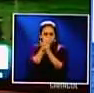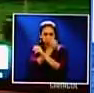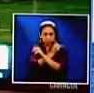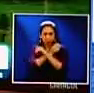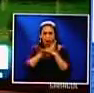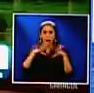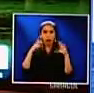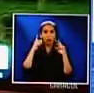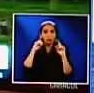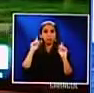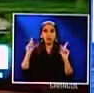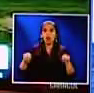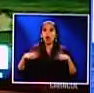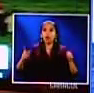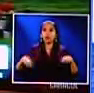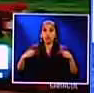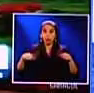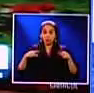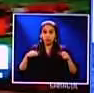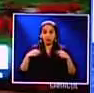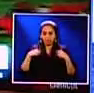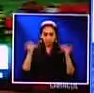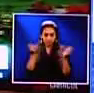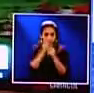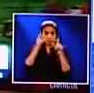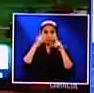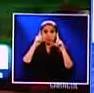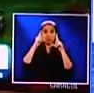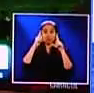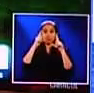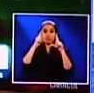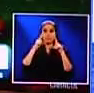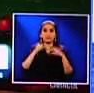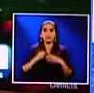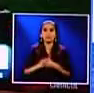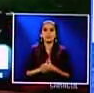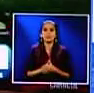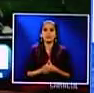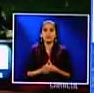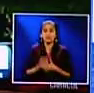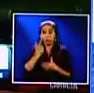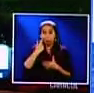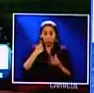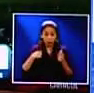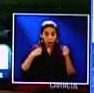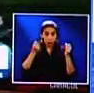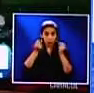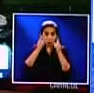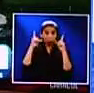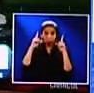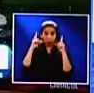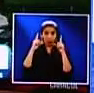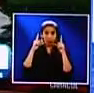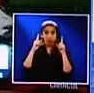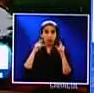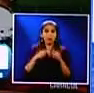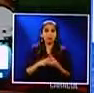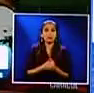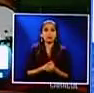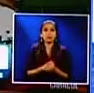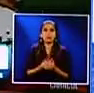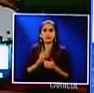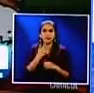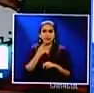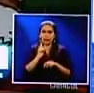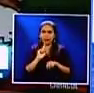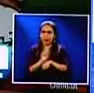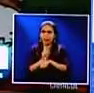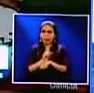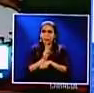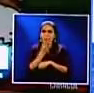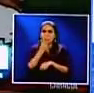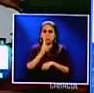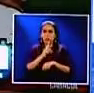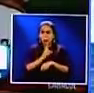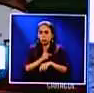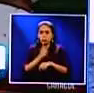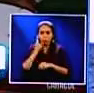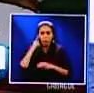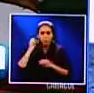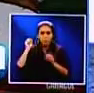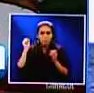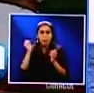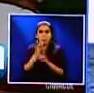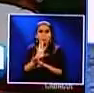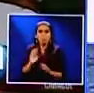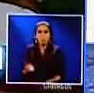de las turbinas, que esa fue la que nos despertó aparte del ruido. Y cuando nos despertamos, en como 3 segundos el impacto que hizo una